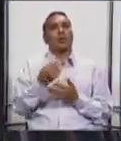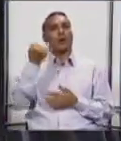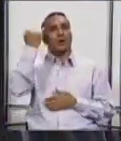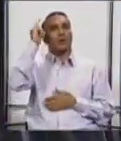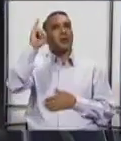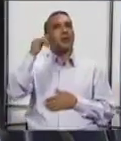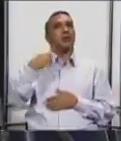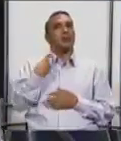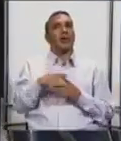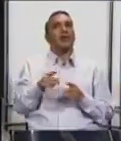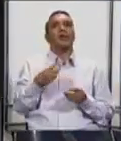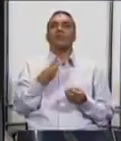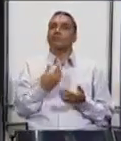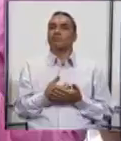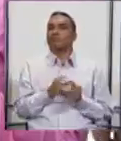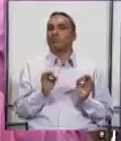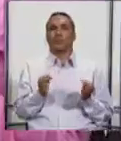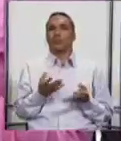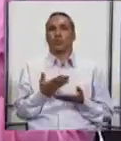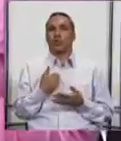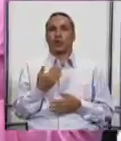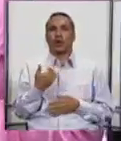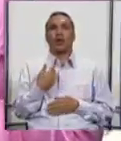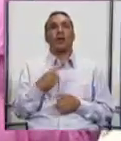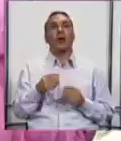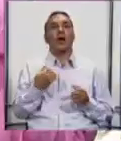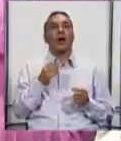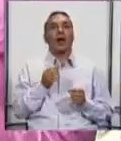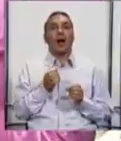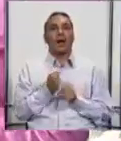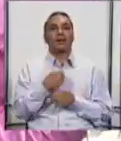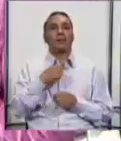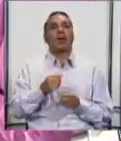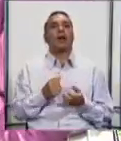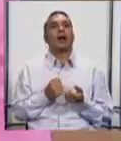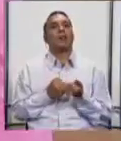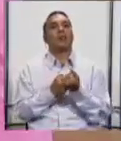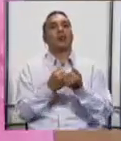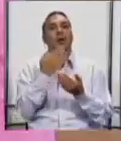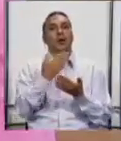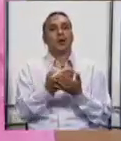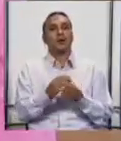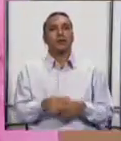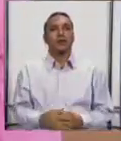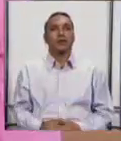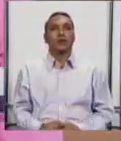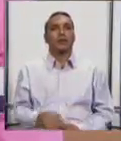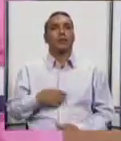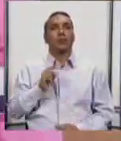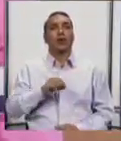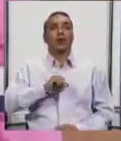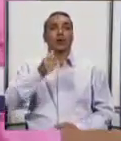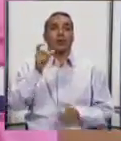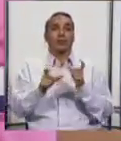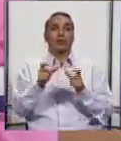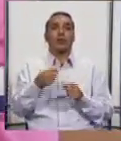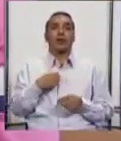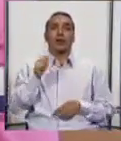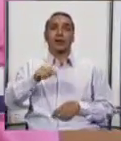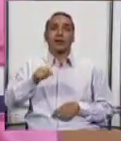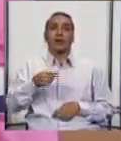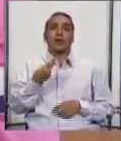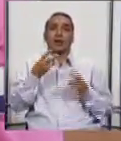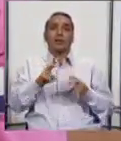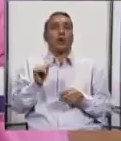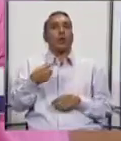sido limitante para distribuir de mejor manera su tiempo e incluso ayudar a otras personas. Podría dar a otra persona también que necesitan